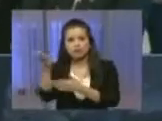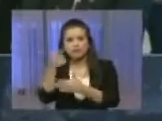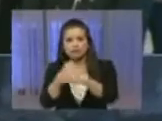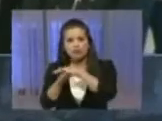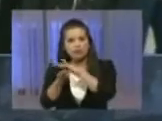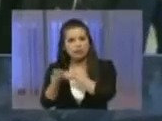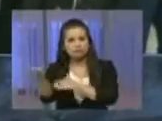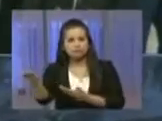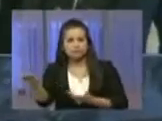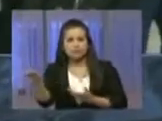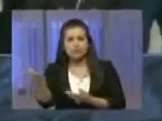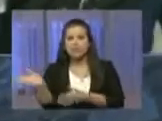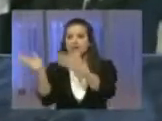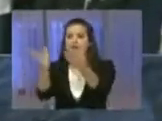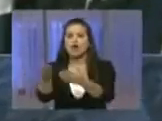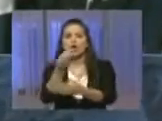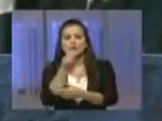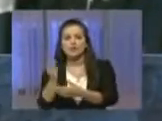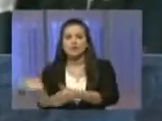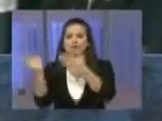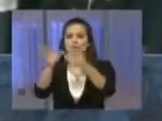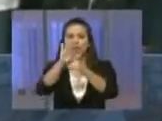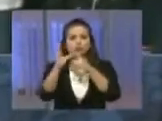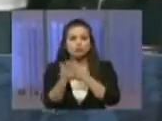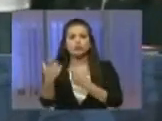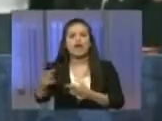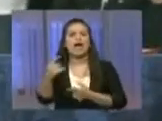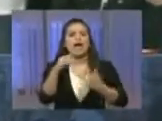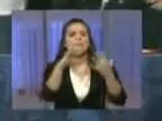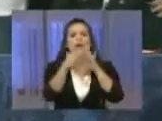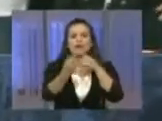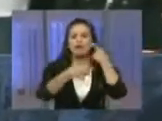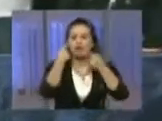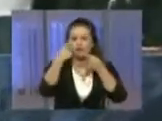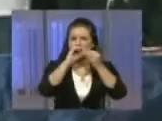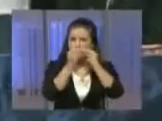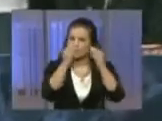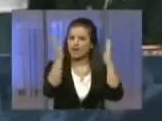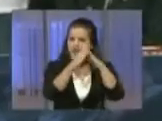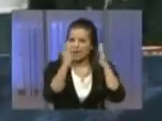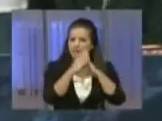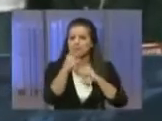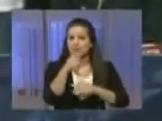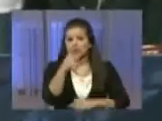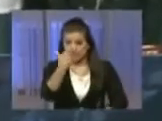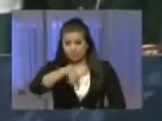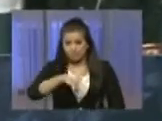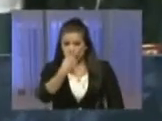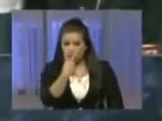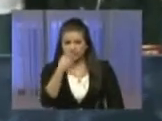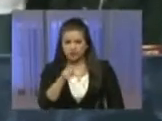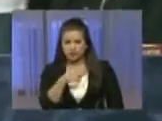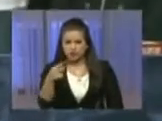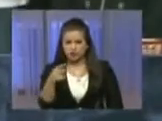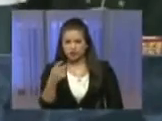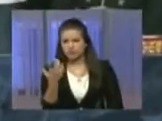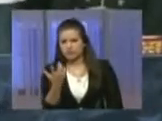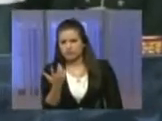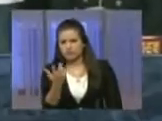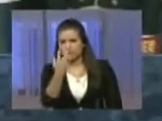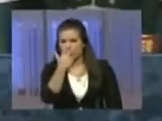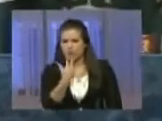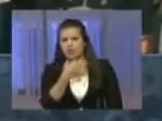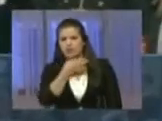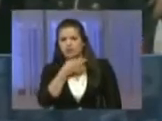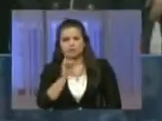la alimentación la cultura quien tiene barrio nuevo barrio tricolor que le va a intervenir su barrio y lo va a poner en condiciones hermosa